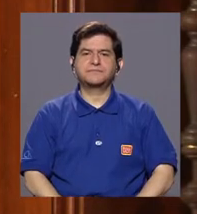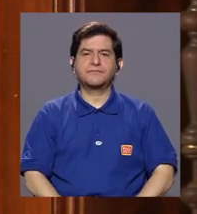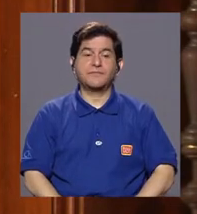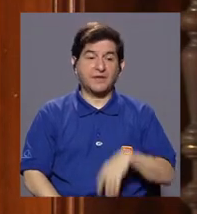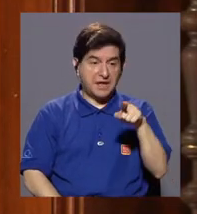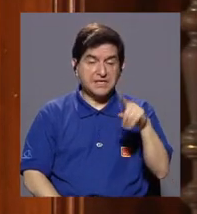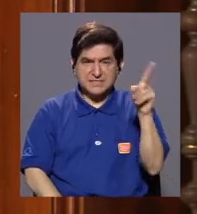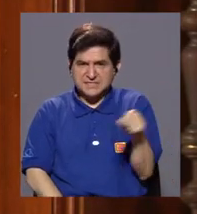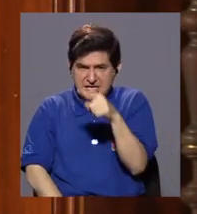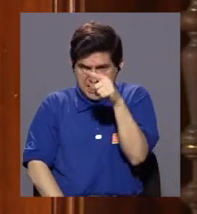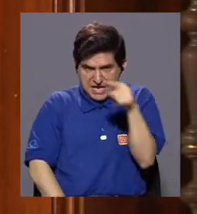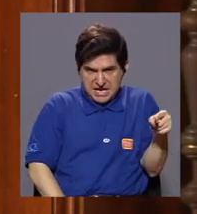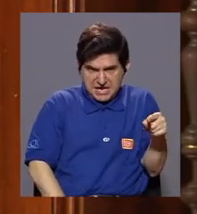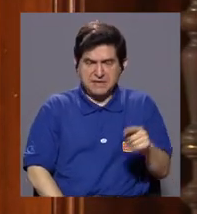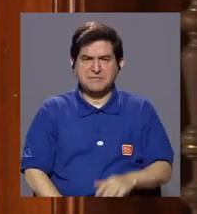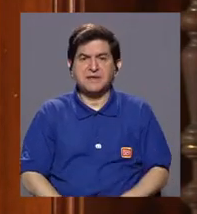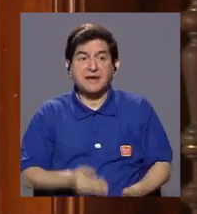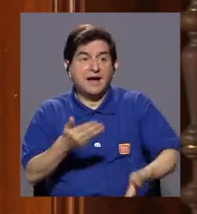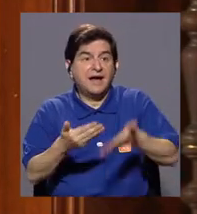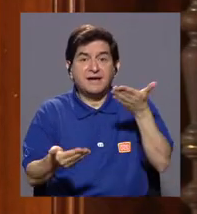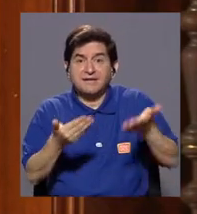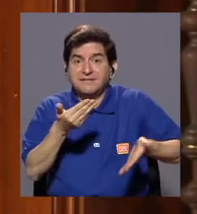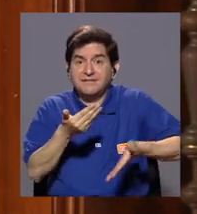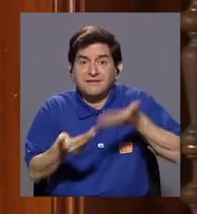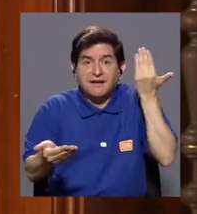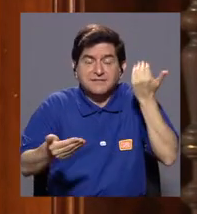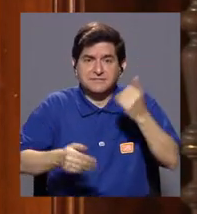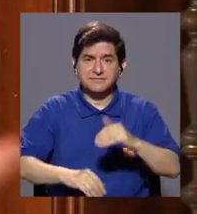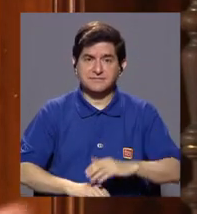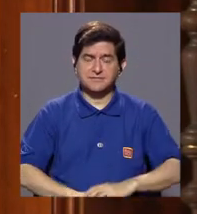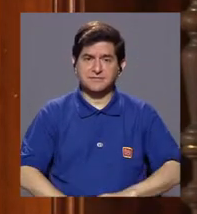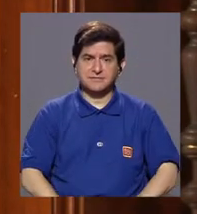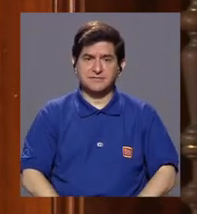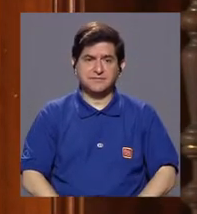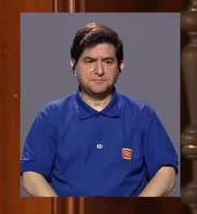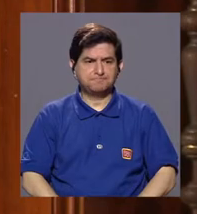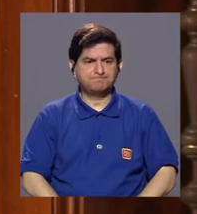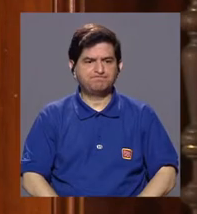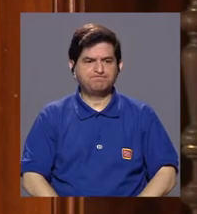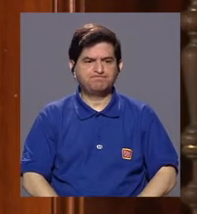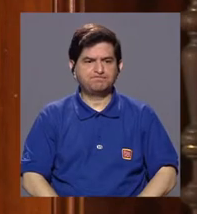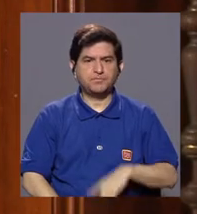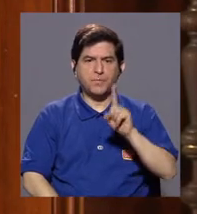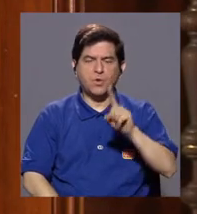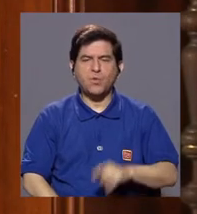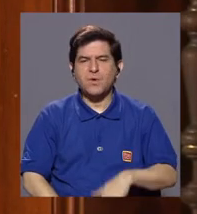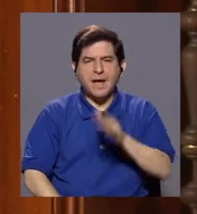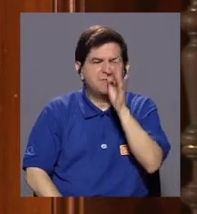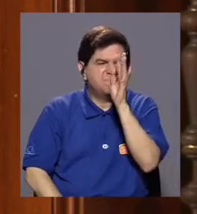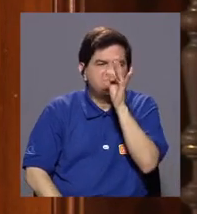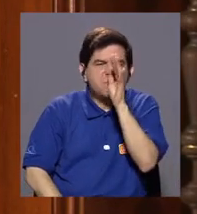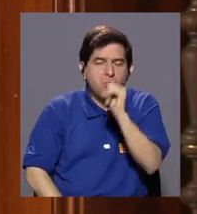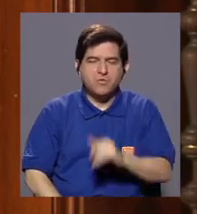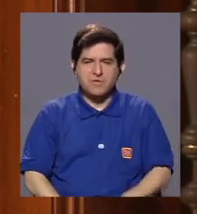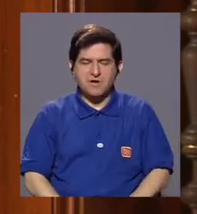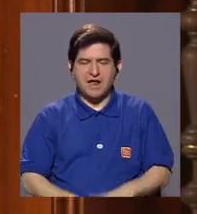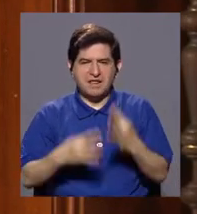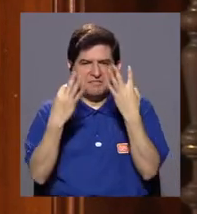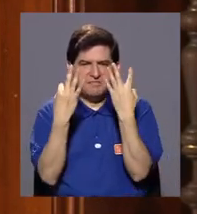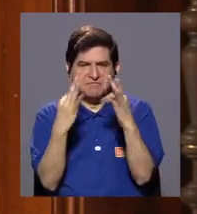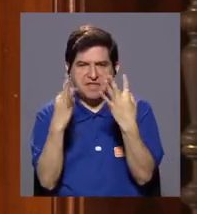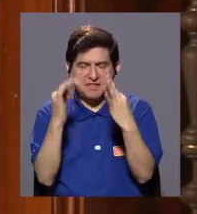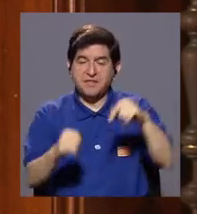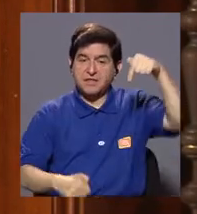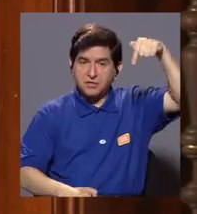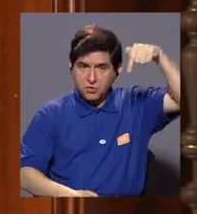estas descalificaciones casi que llegaban a ser una mofa de los